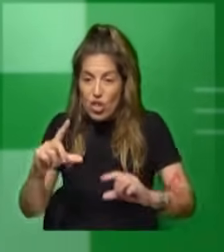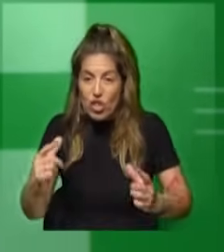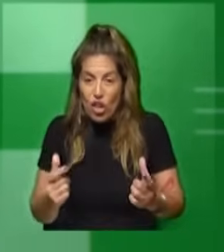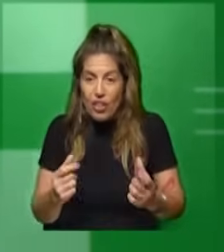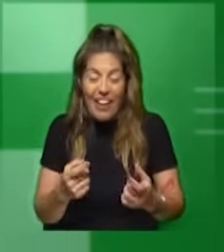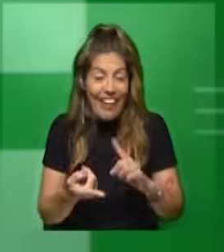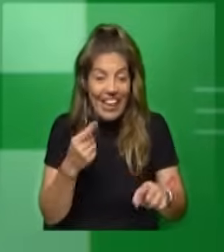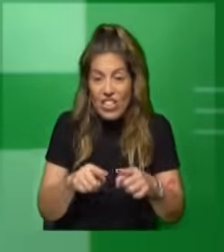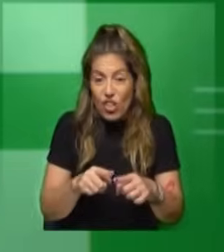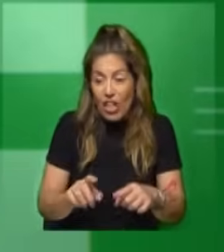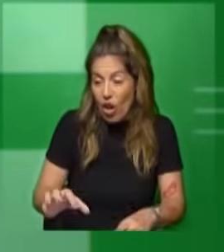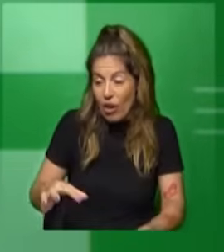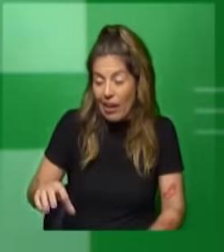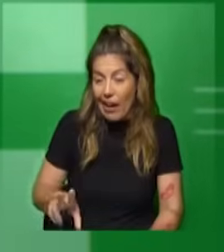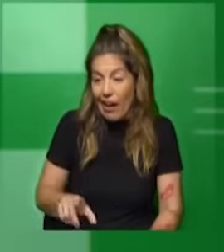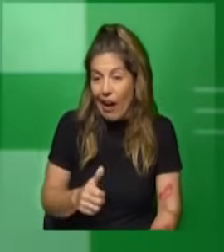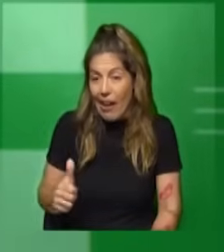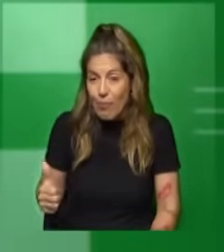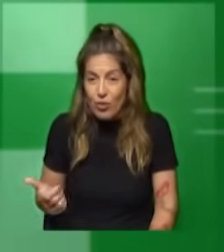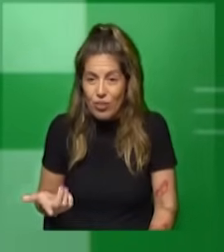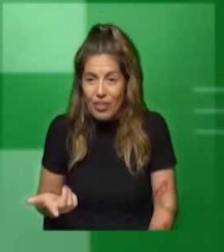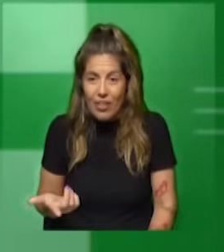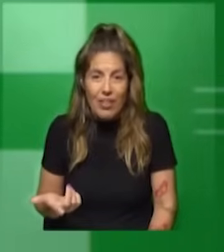a lo que sacamos de la sociedad.